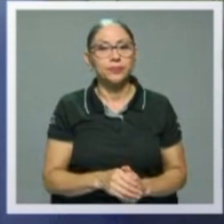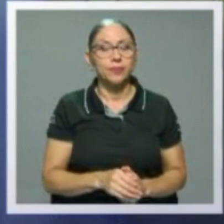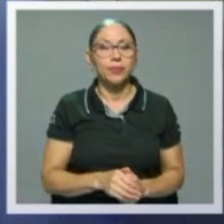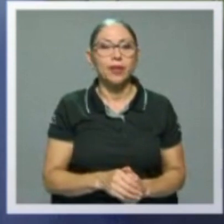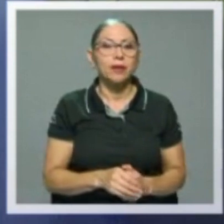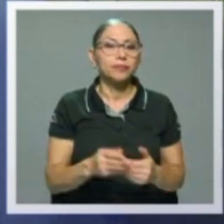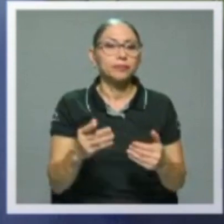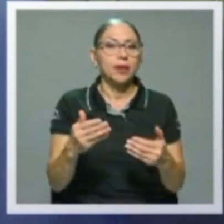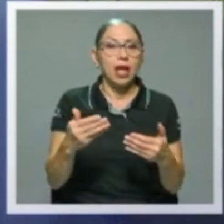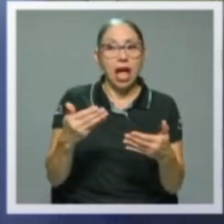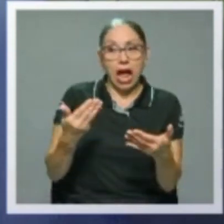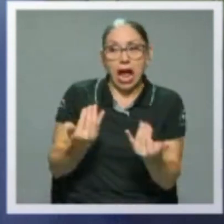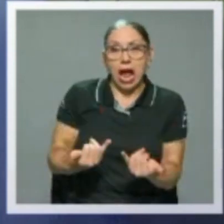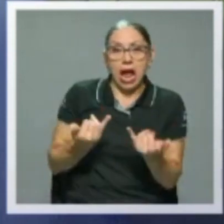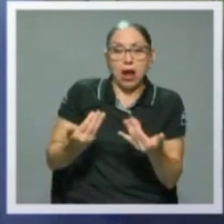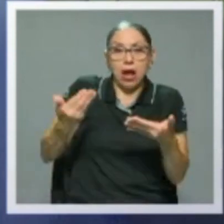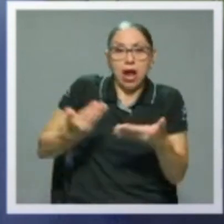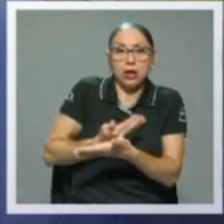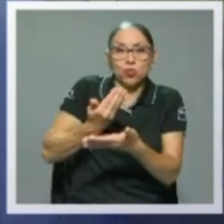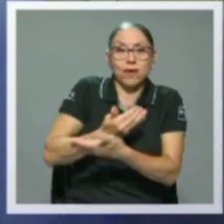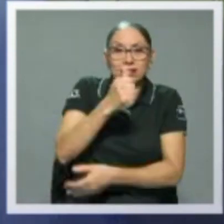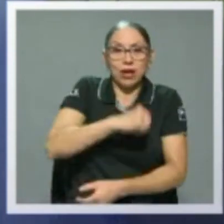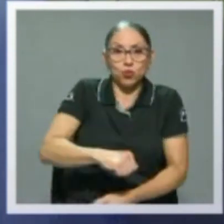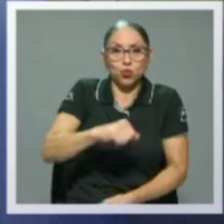hay nuevas autoridades en el sector